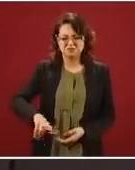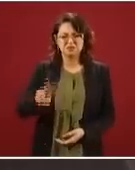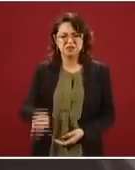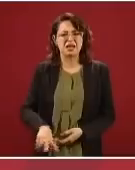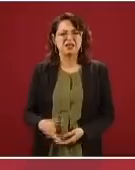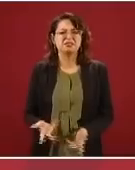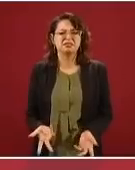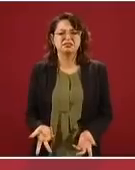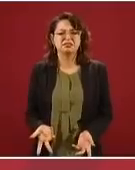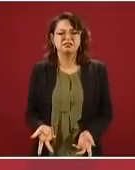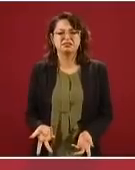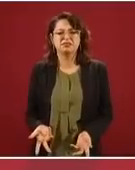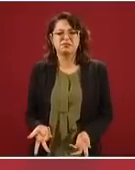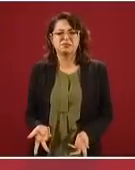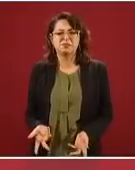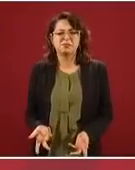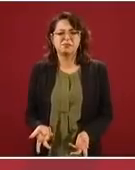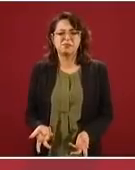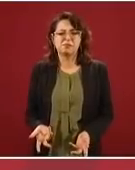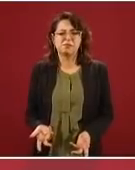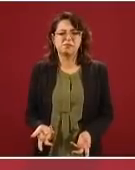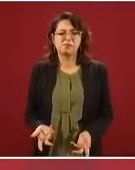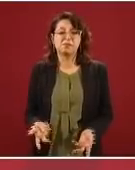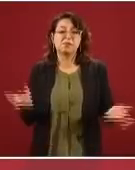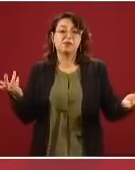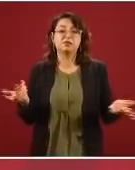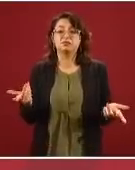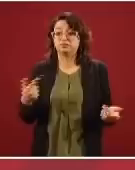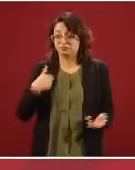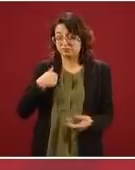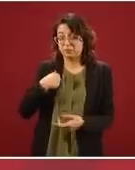no significa que se va a censurar,